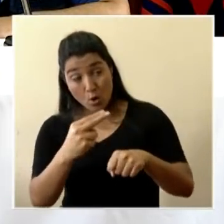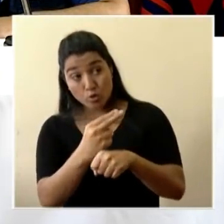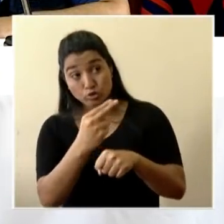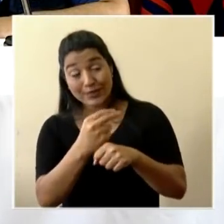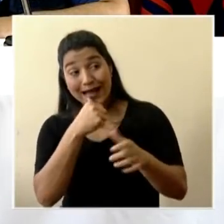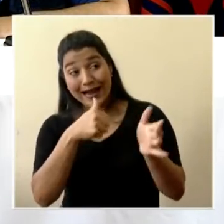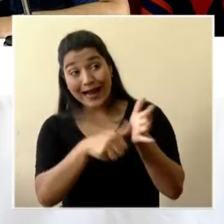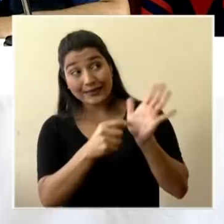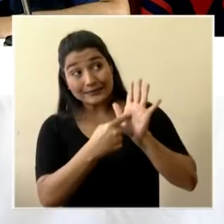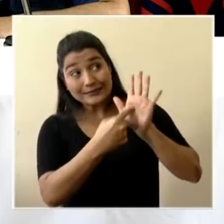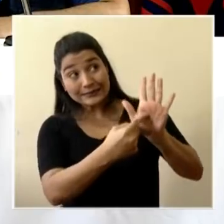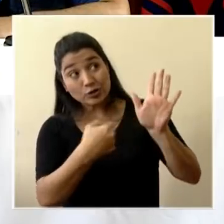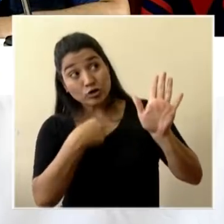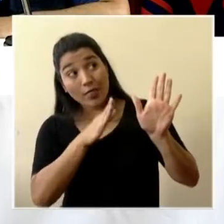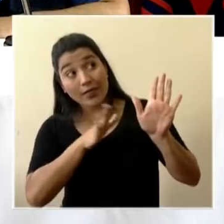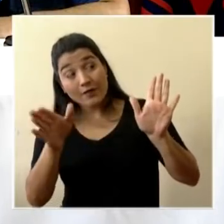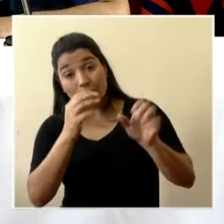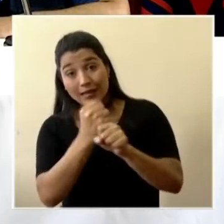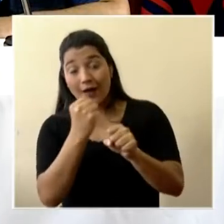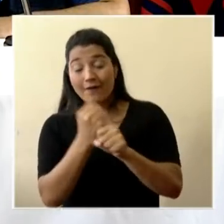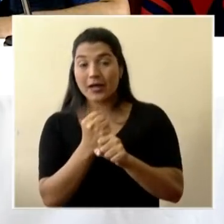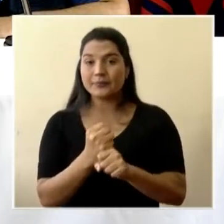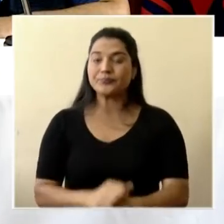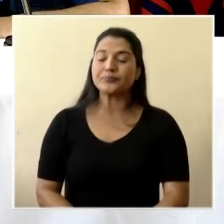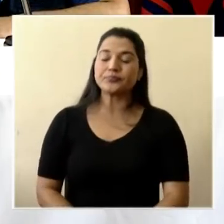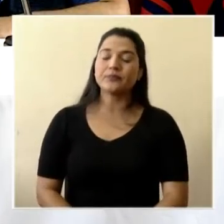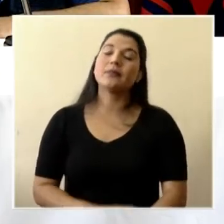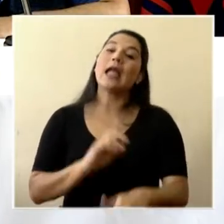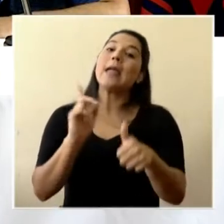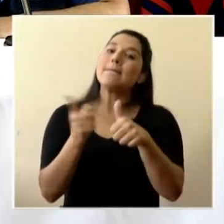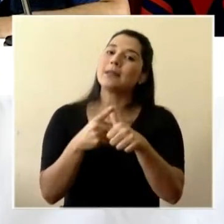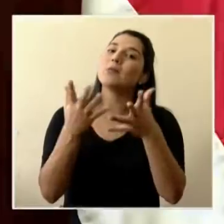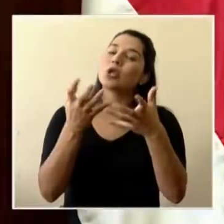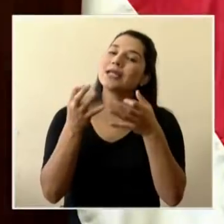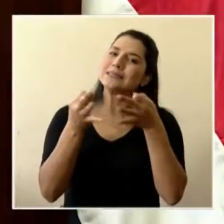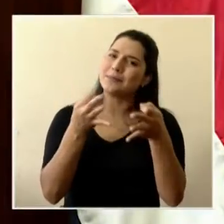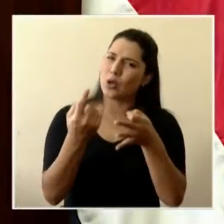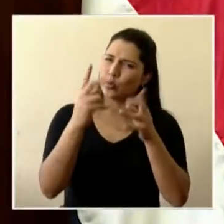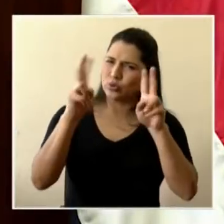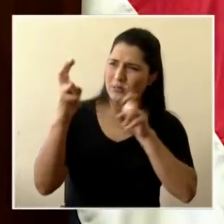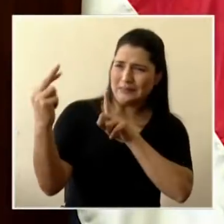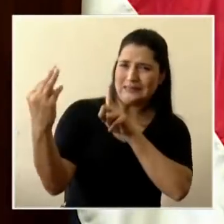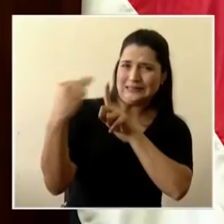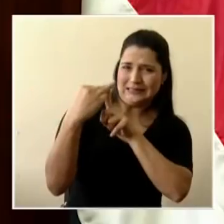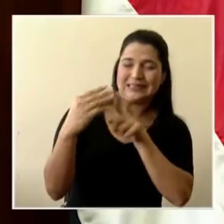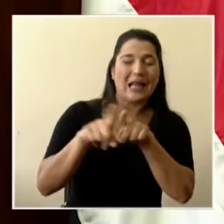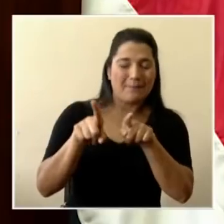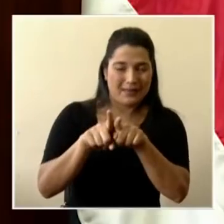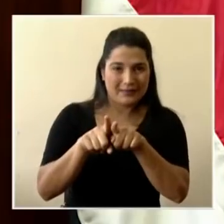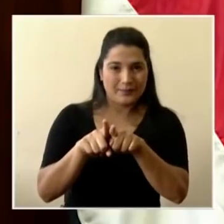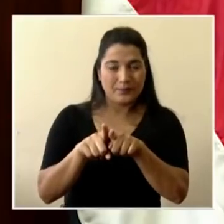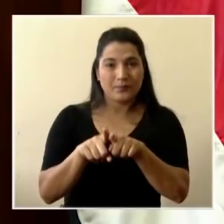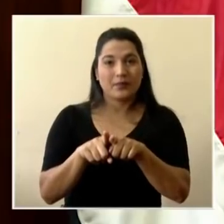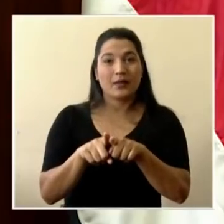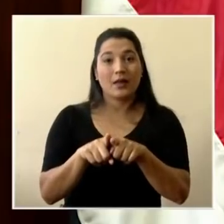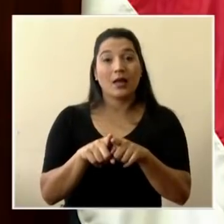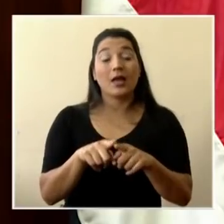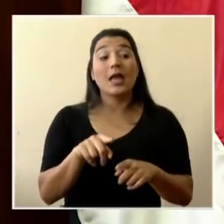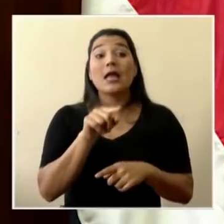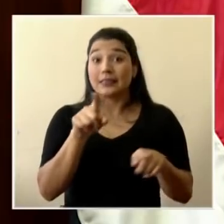para corroborar que tiene que circular ese día? Sí, aquí primero quiero aclarar un tema que me acaban de consultar por acá también. Esto aplica a